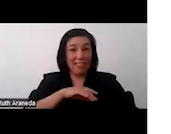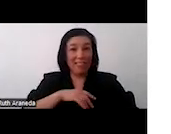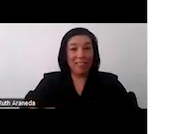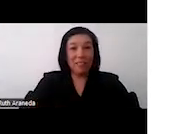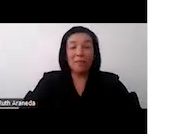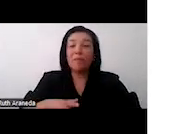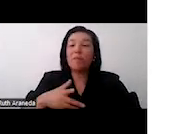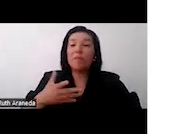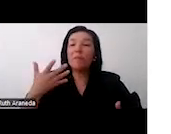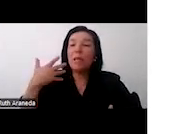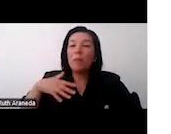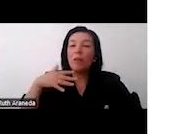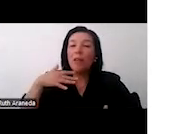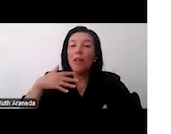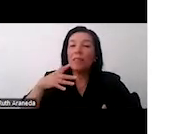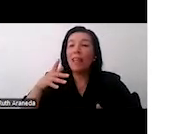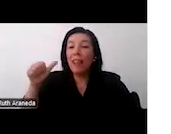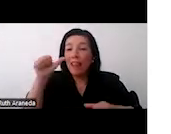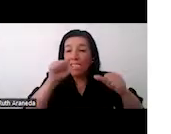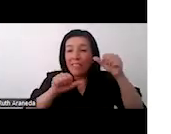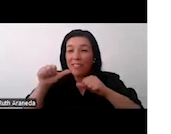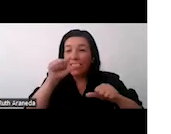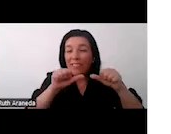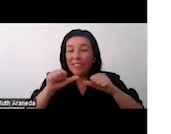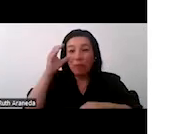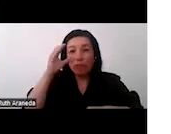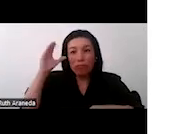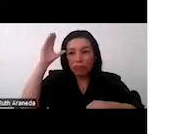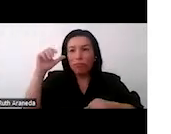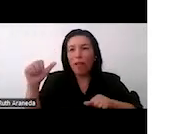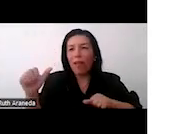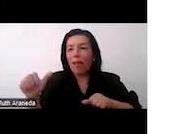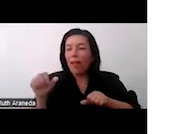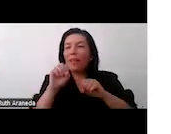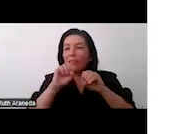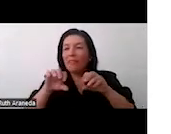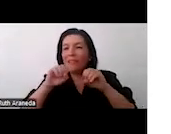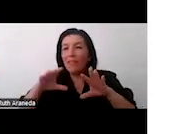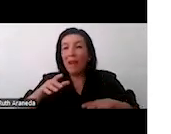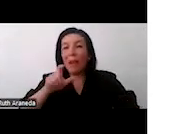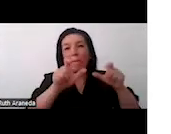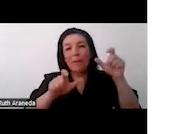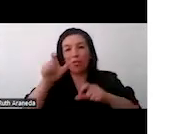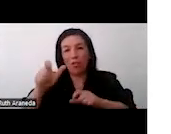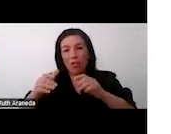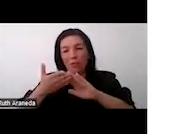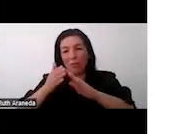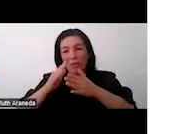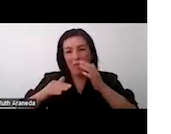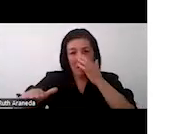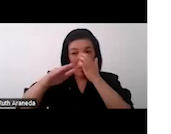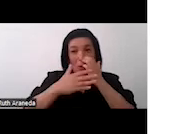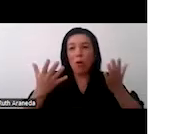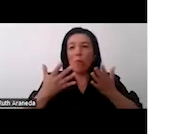Lo importante es acercar las ciencias a la comunidad, pero a través de alguna